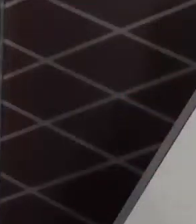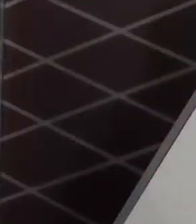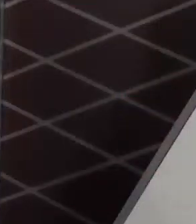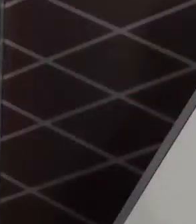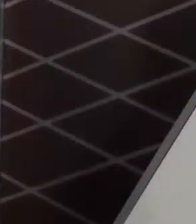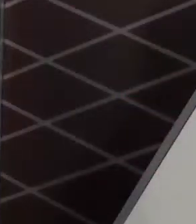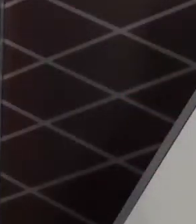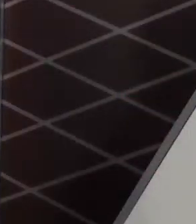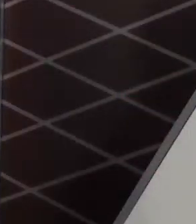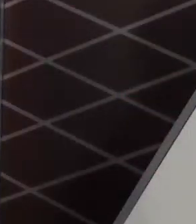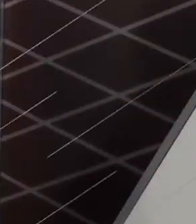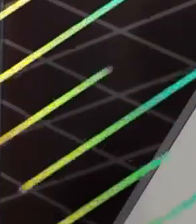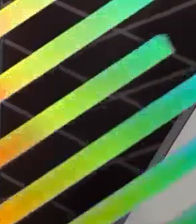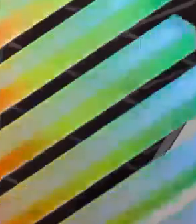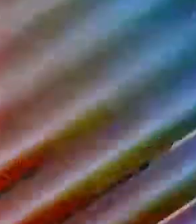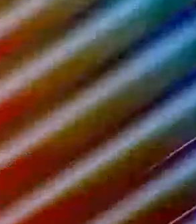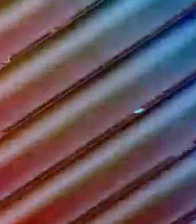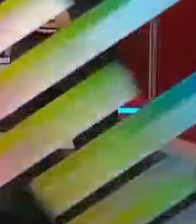Otoño.